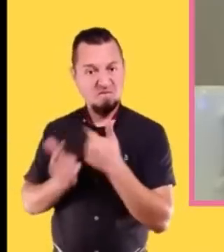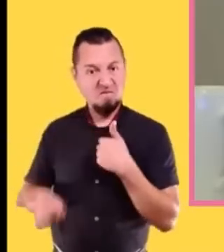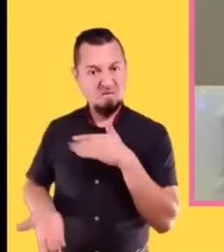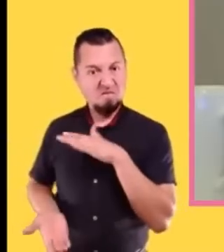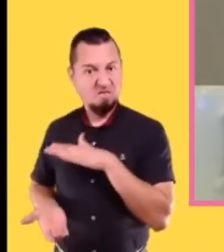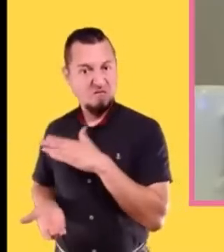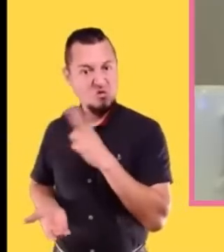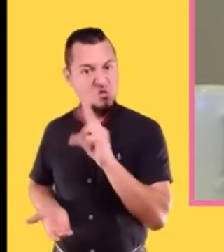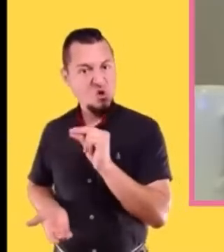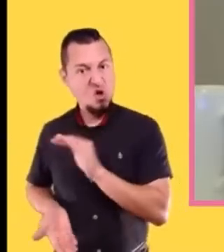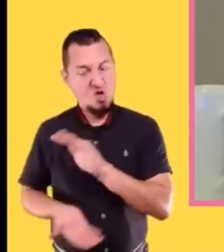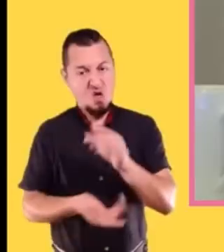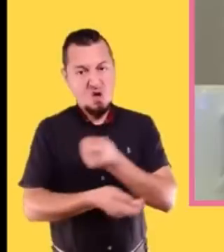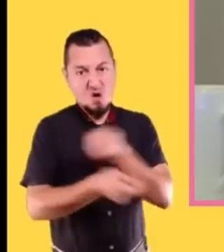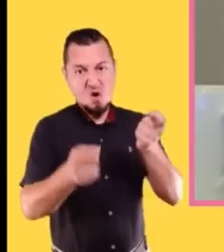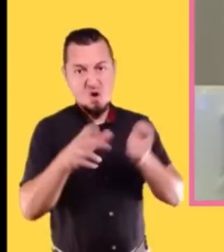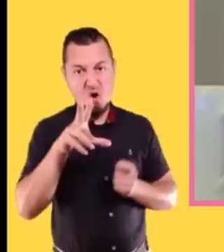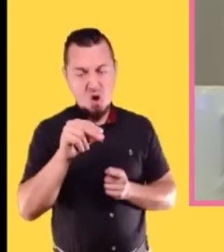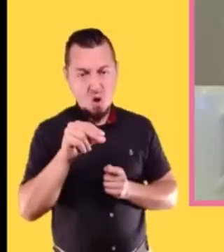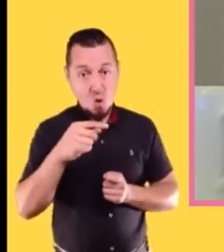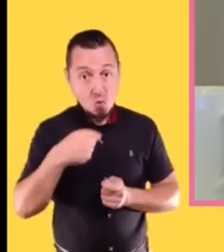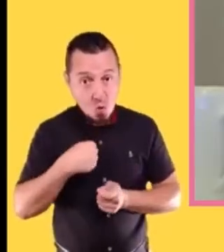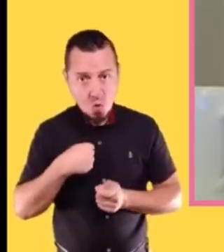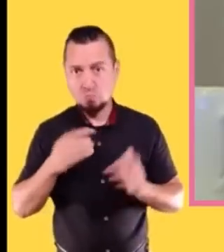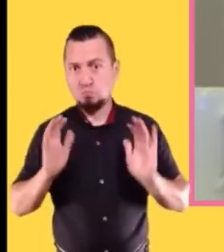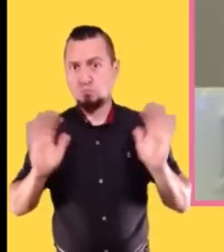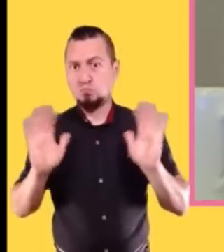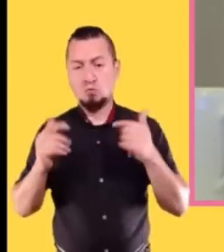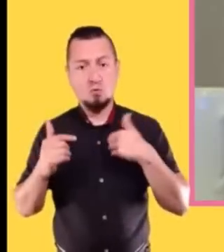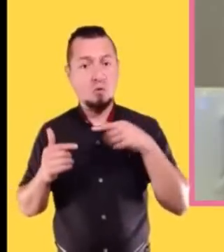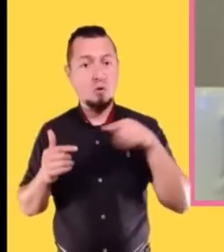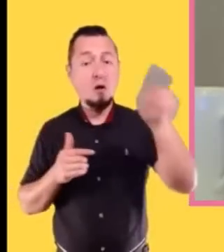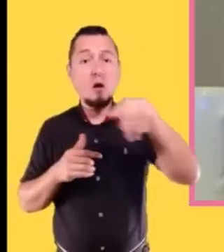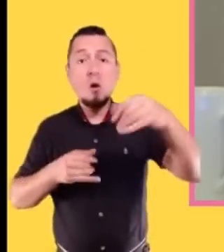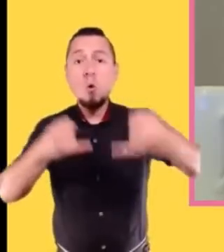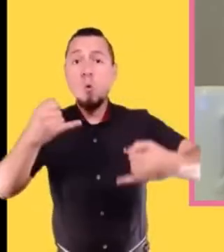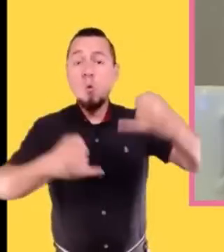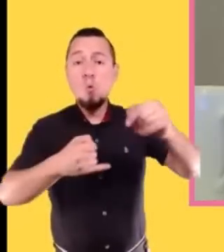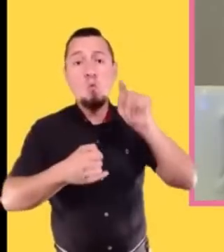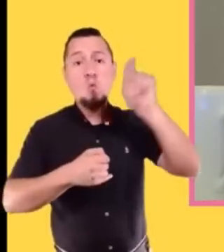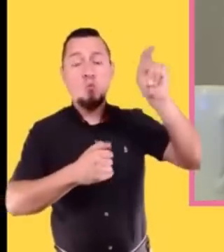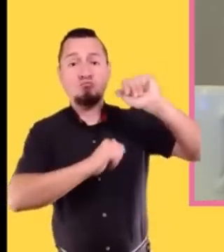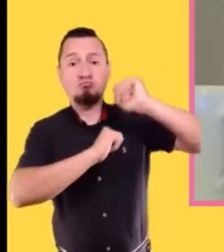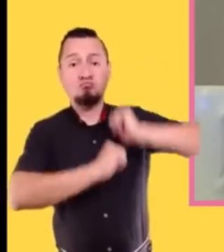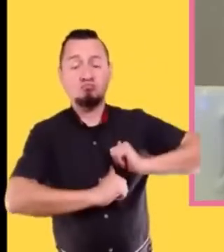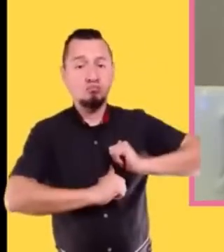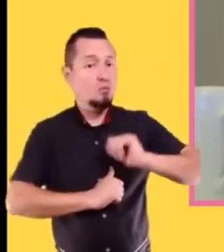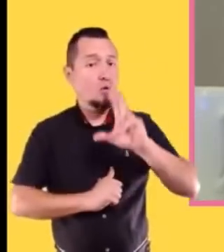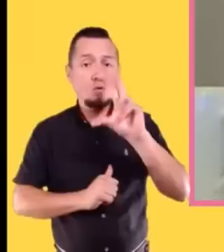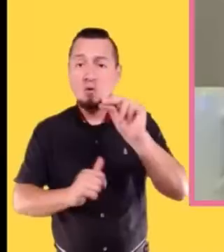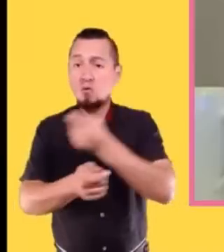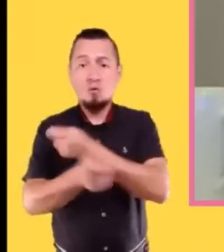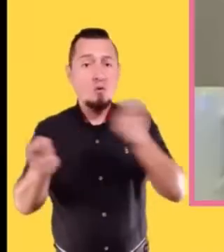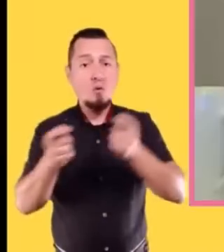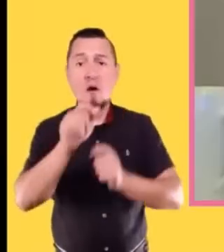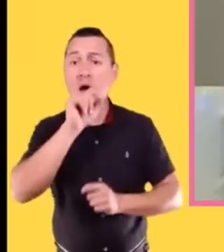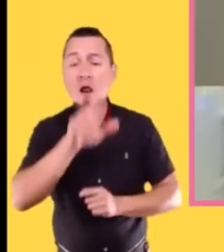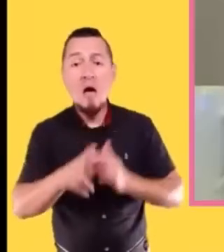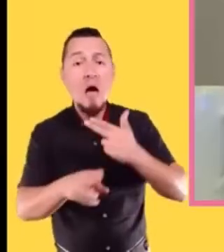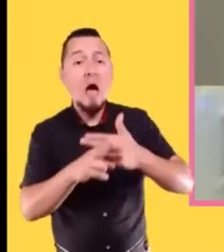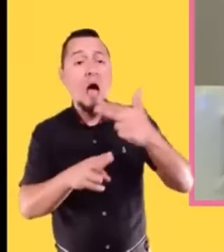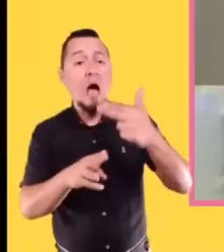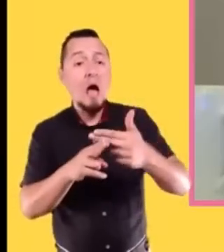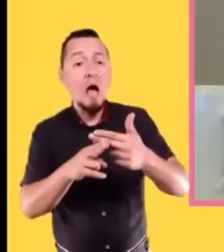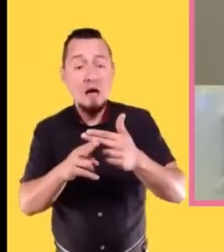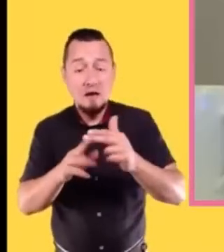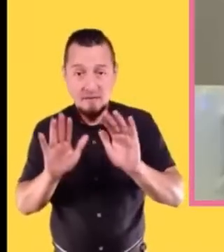una resolución judicial, los libros de texto no serán distribuidos en Jalisco. Lo repito, porque